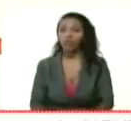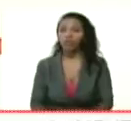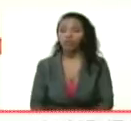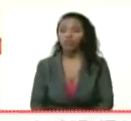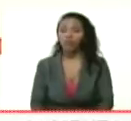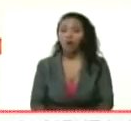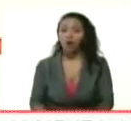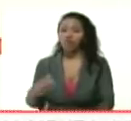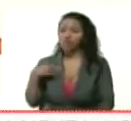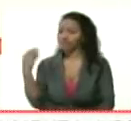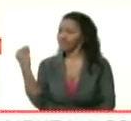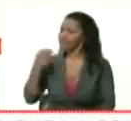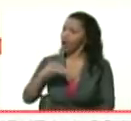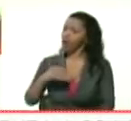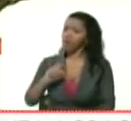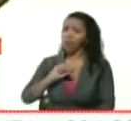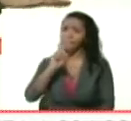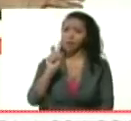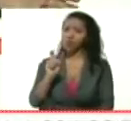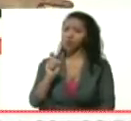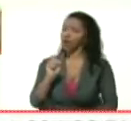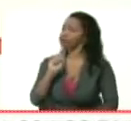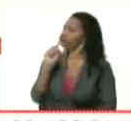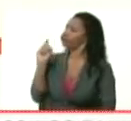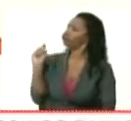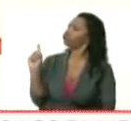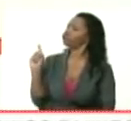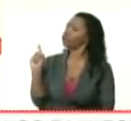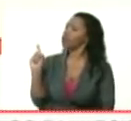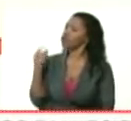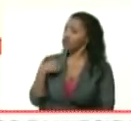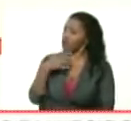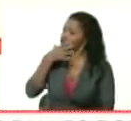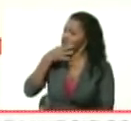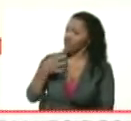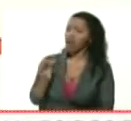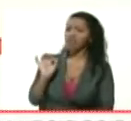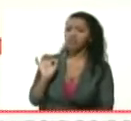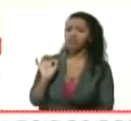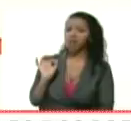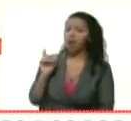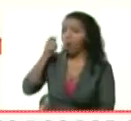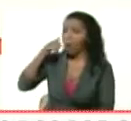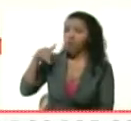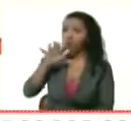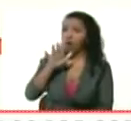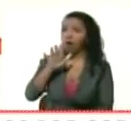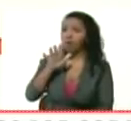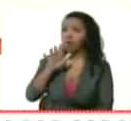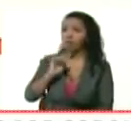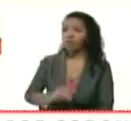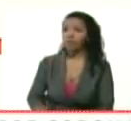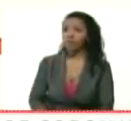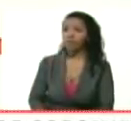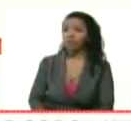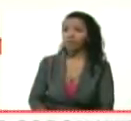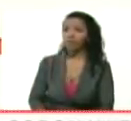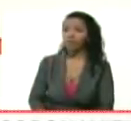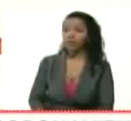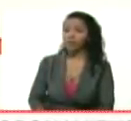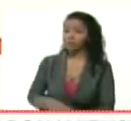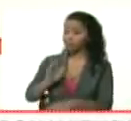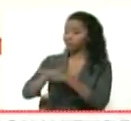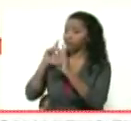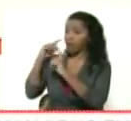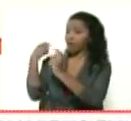más. Ahora, tú le preguntas, yo voy a decir algo muy sencillo, pues. En los pueblos uno dice, epa, vendiste